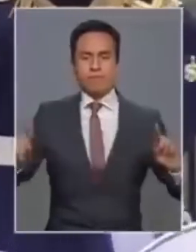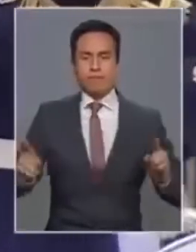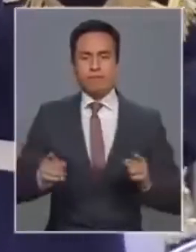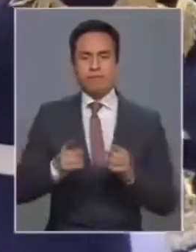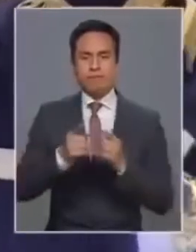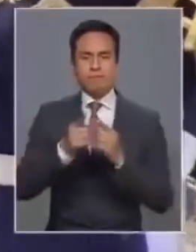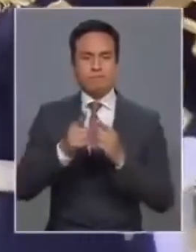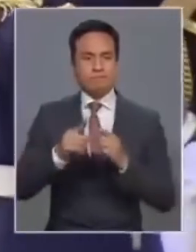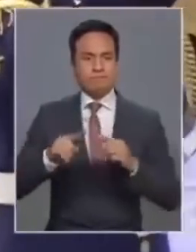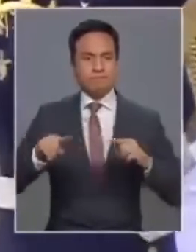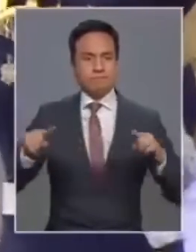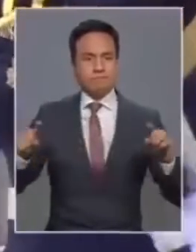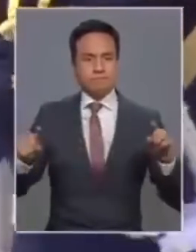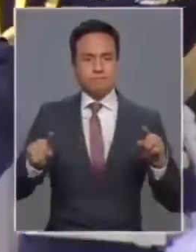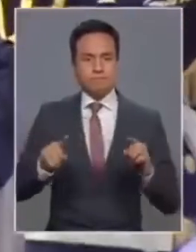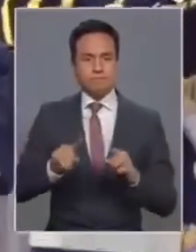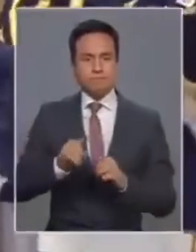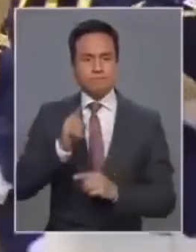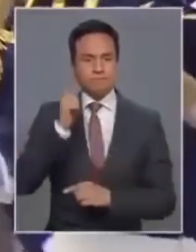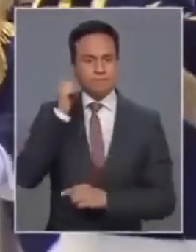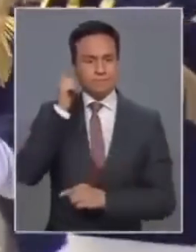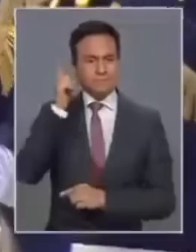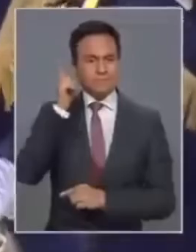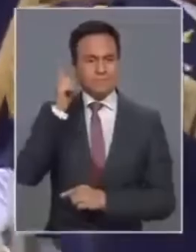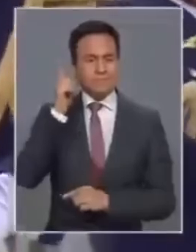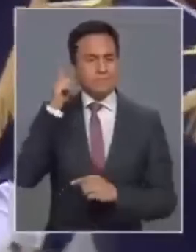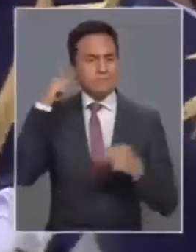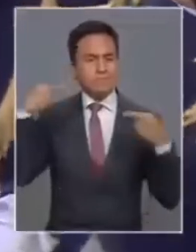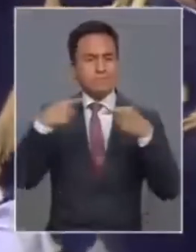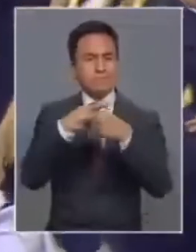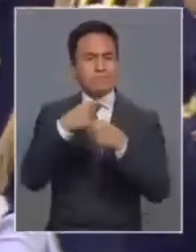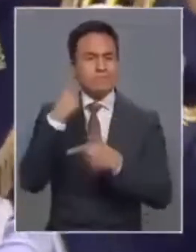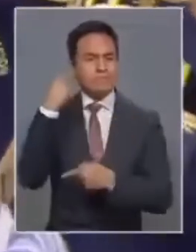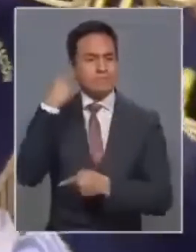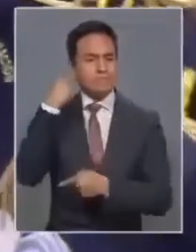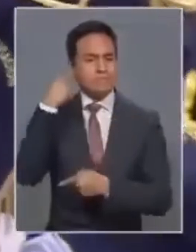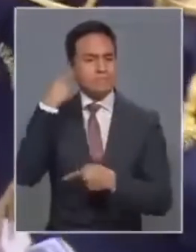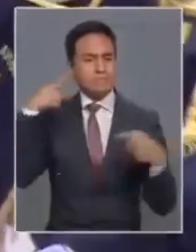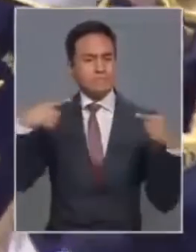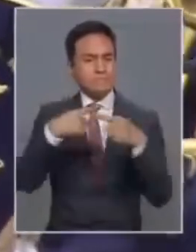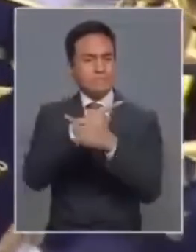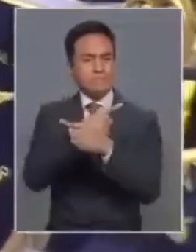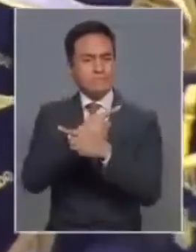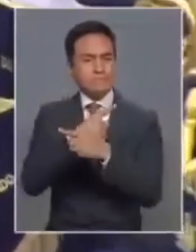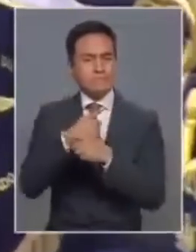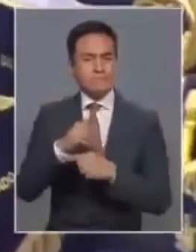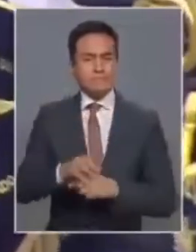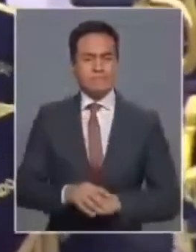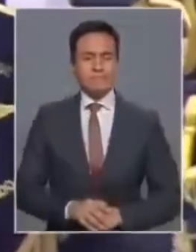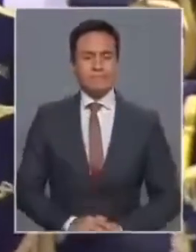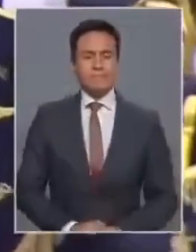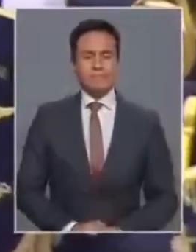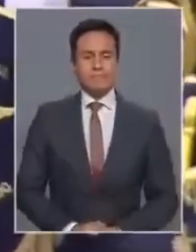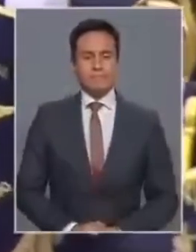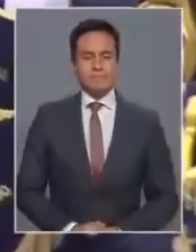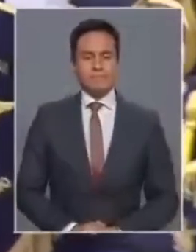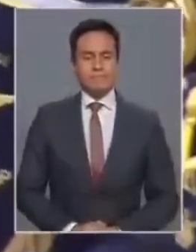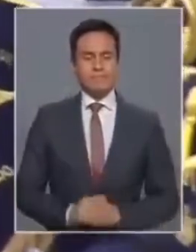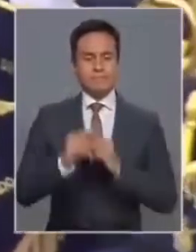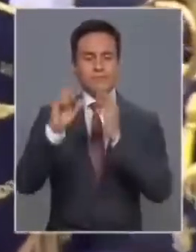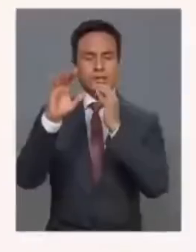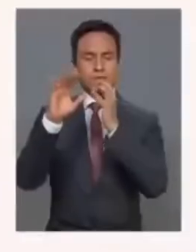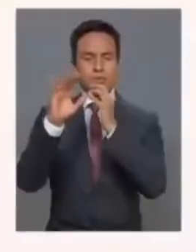Desde el norte, con el tradicional humo de color, se aproxima la escuadrilla de alta acrobacia de Halcón y sus aviones Gamber